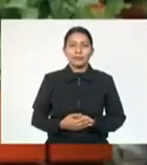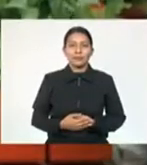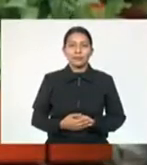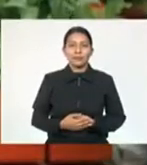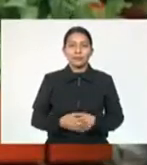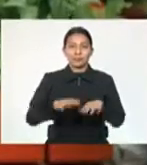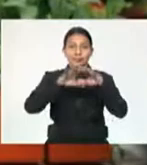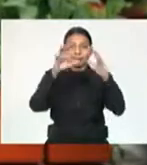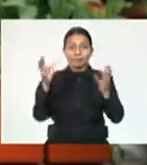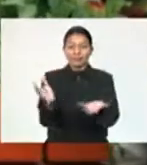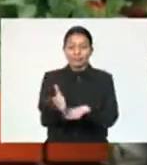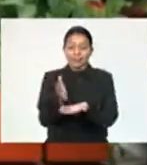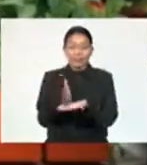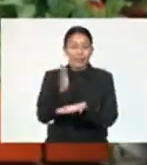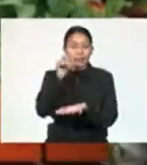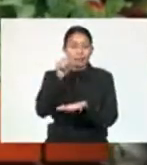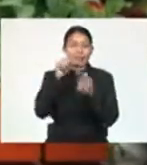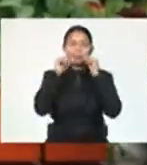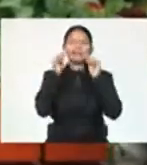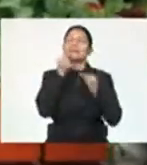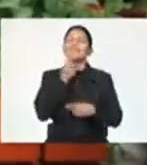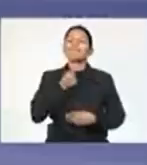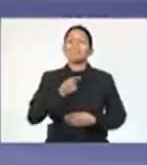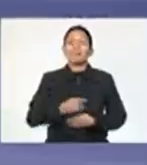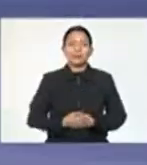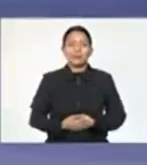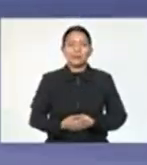El mundo animal de Max Rodríguez.